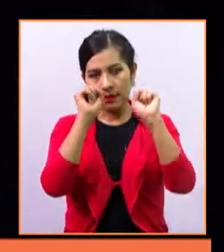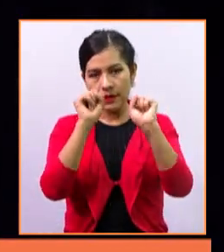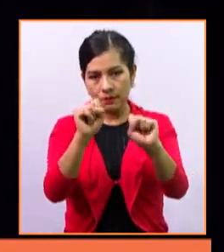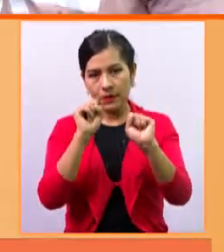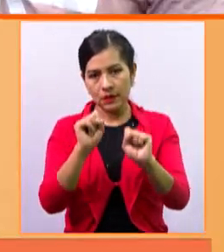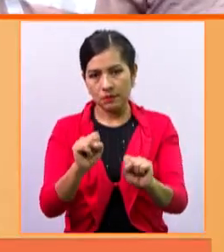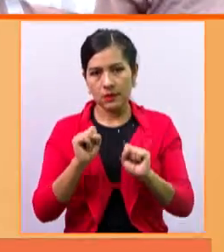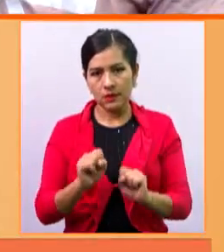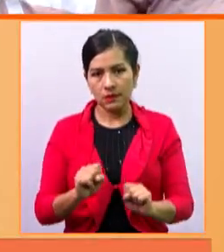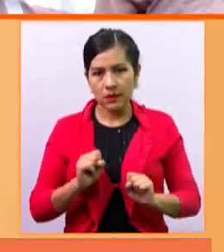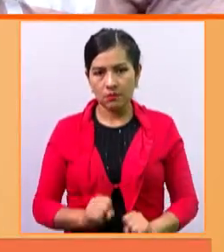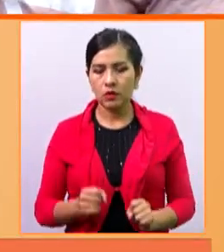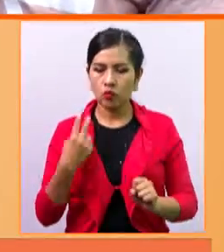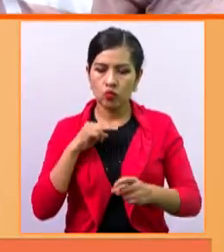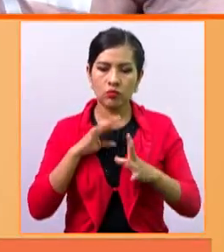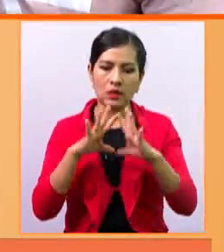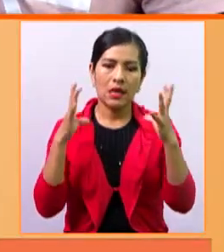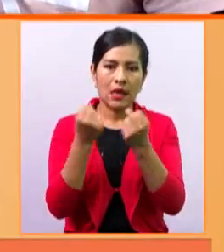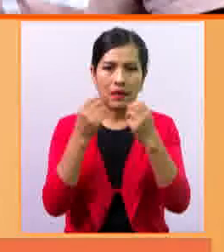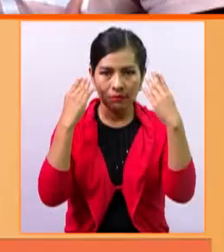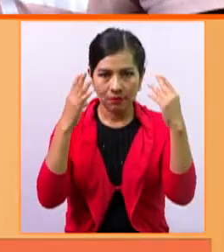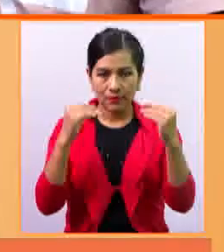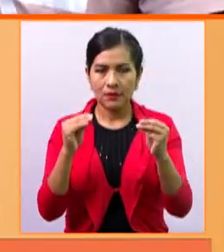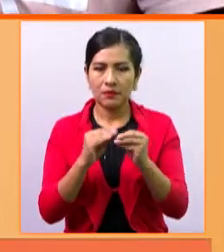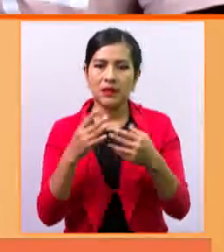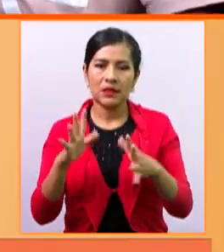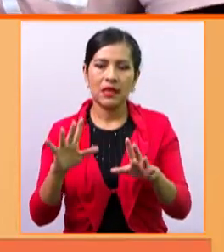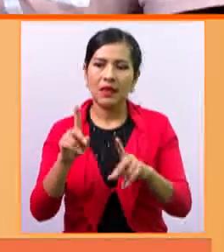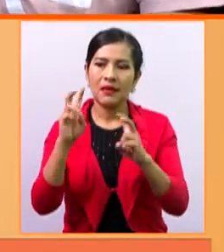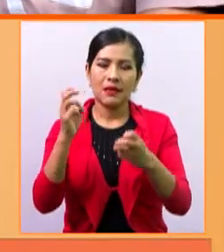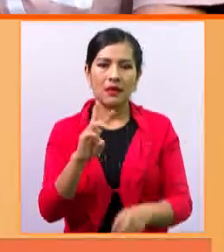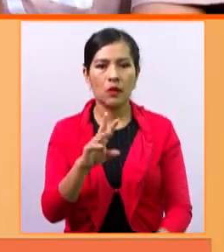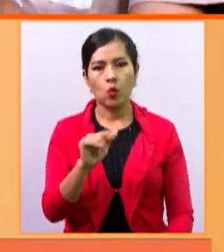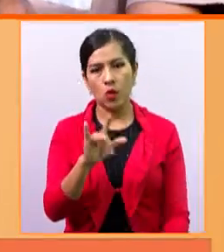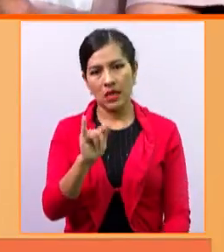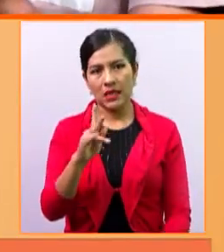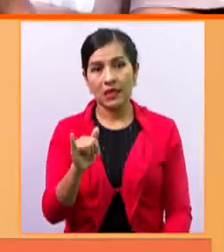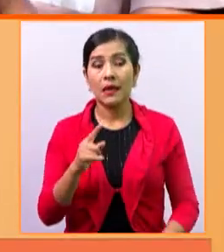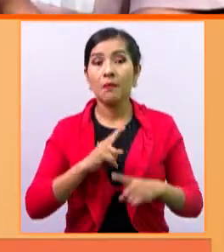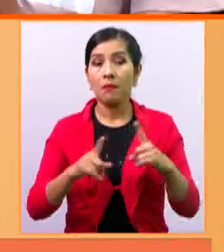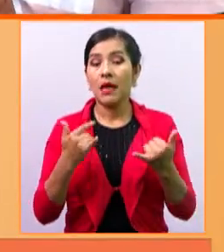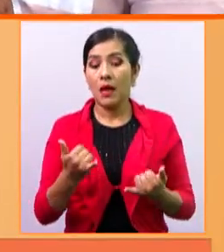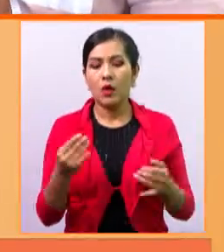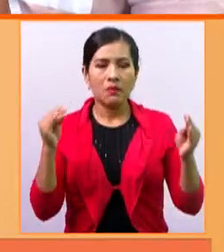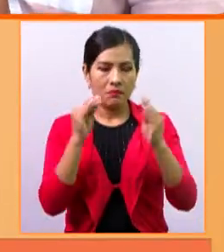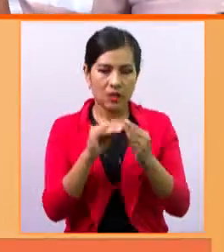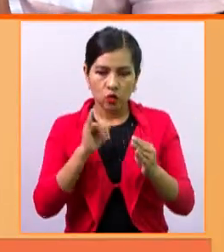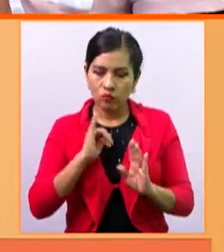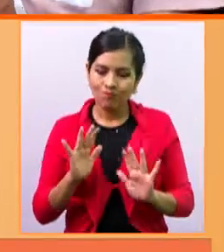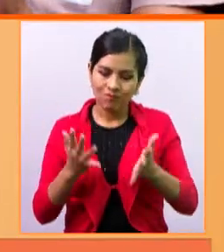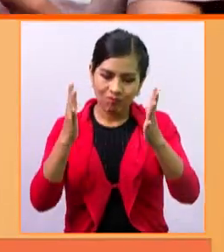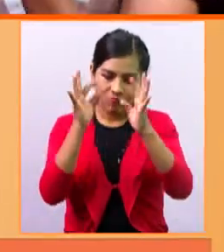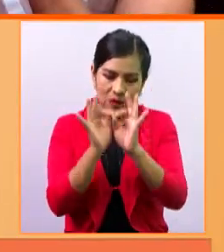clases en el espacio Waliki, ¿no? Cada sábado. Y yo debo ponderar algo aquí bien importante.